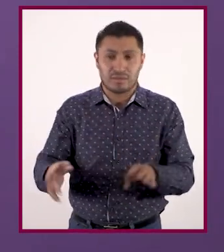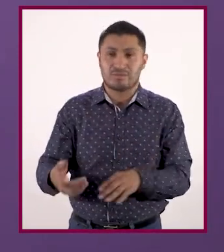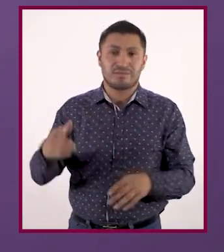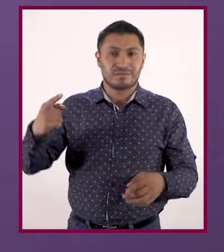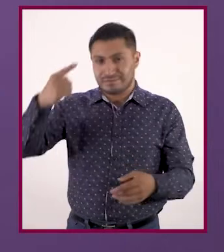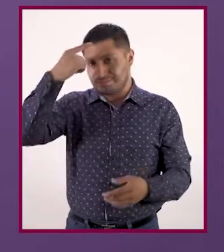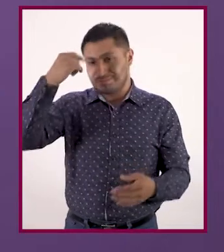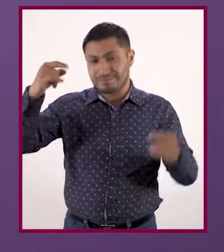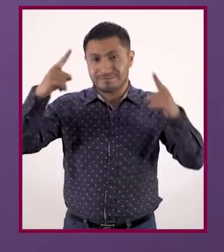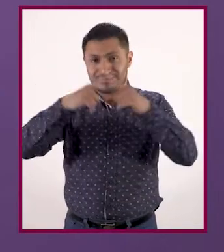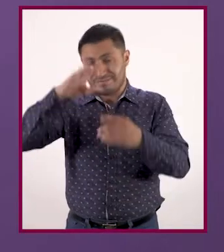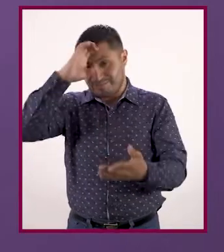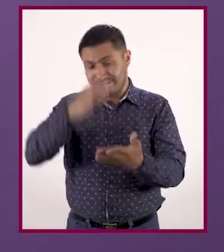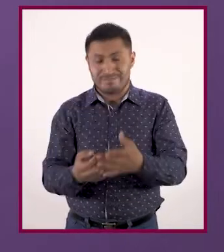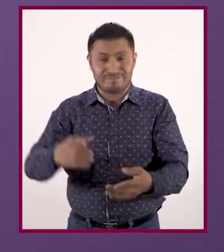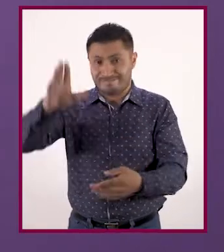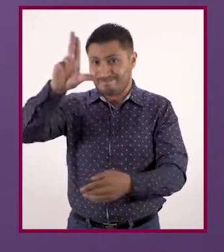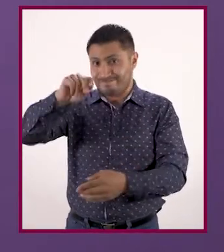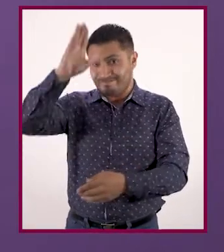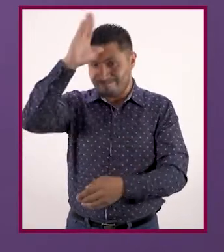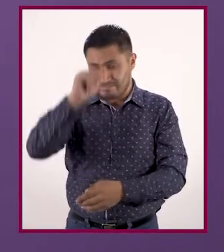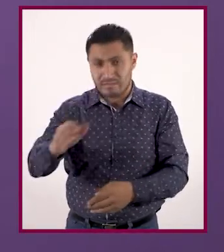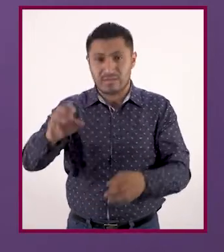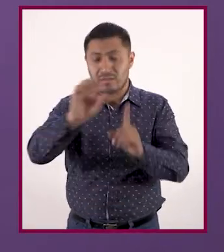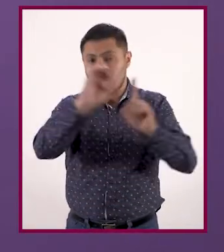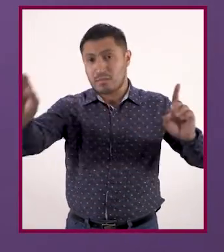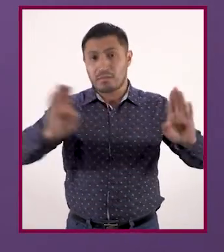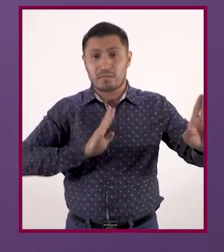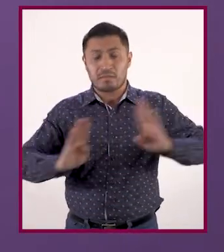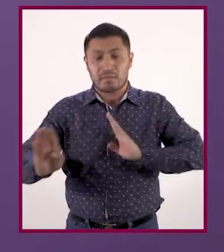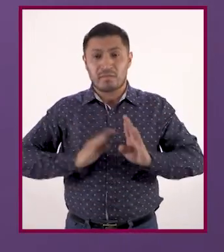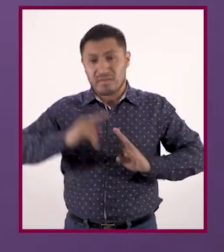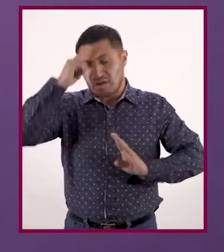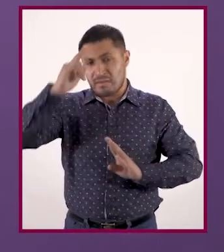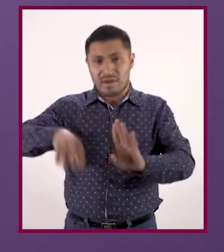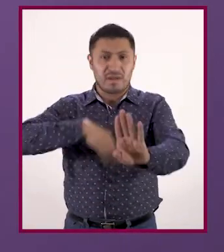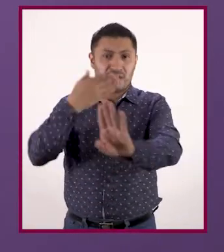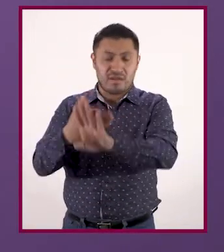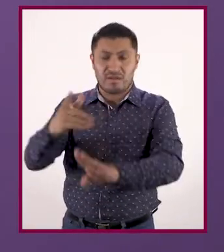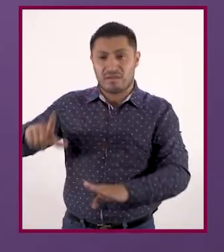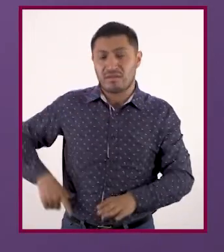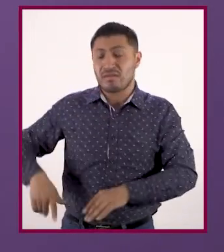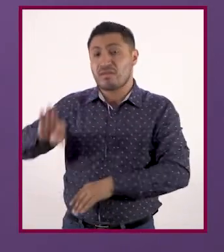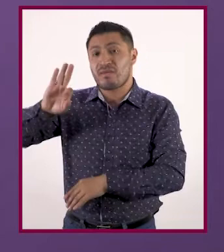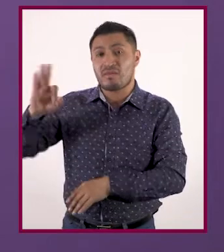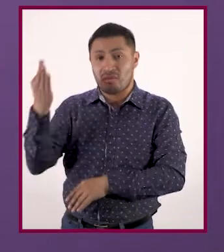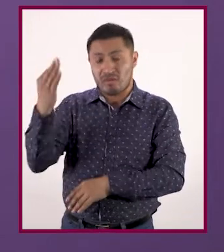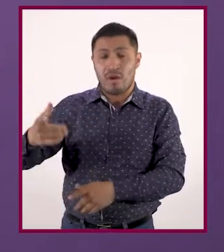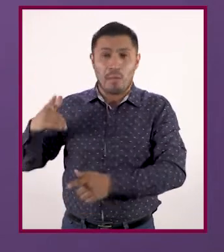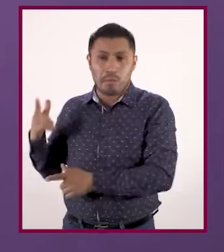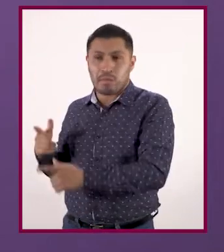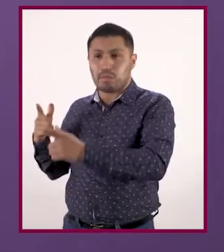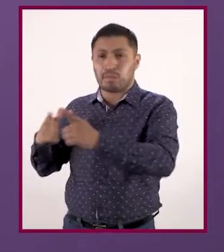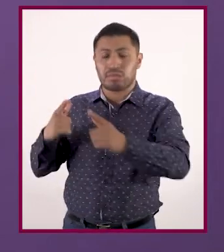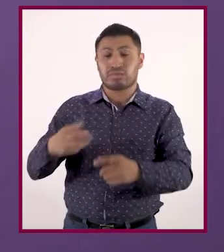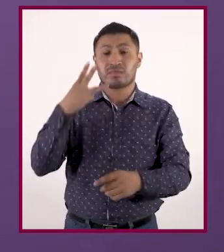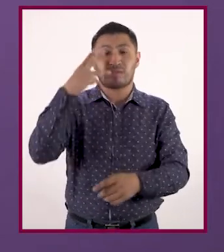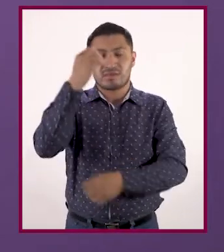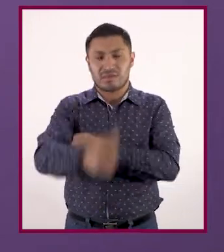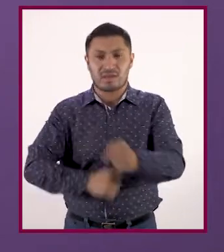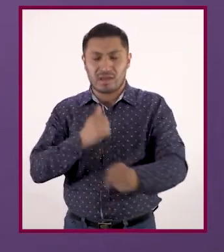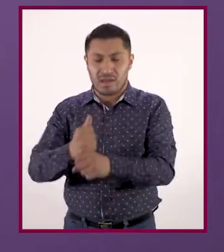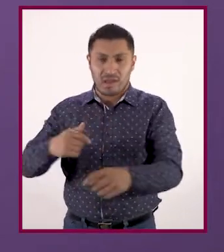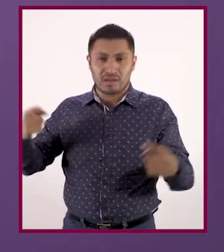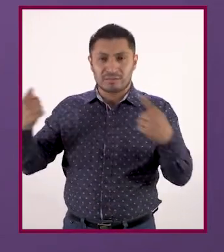iglesia católica la cual se organizó en ejércitos armados para enfrentar al gobierno federal el conflicto se extendió por tres años